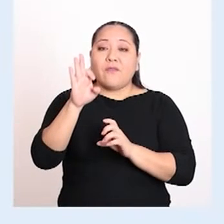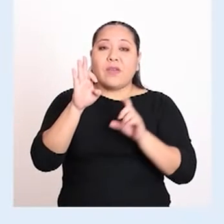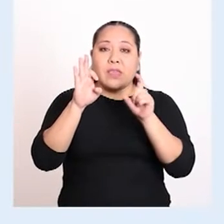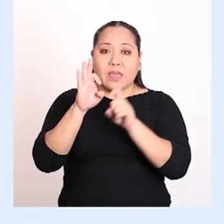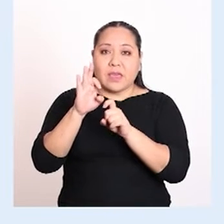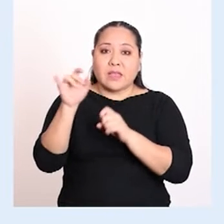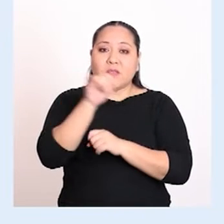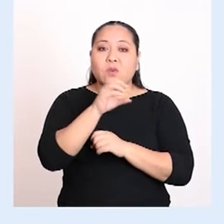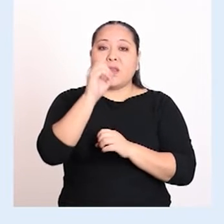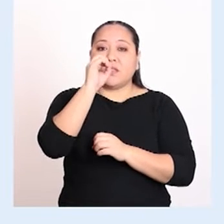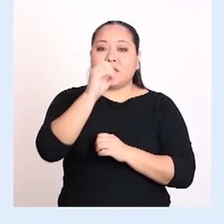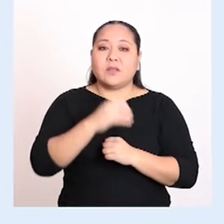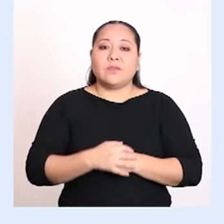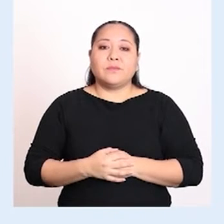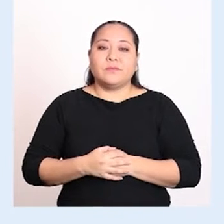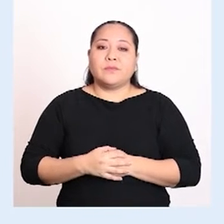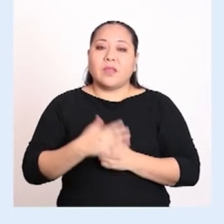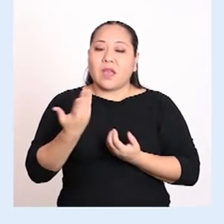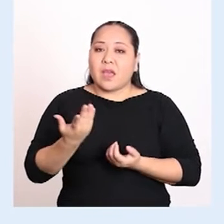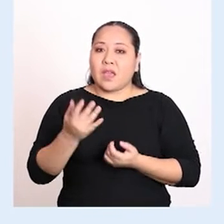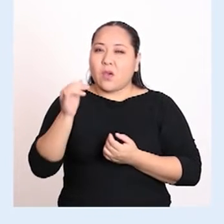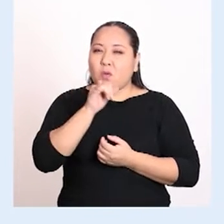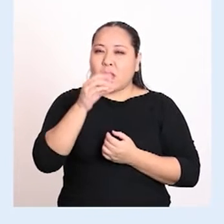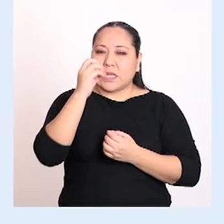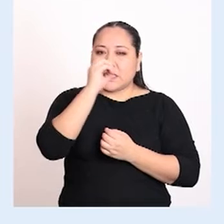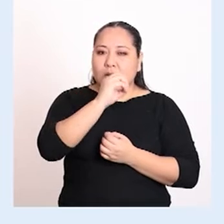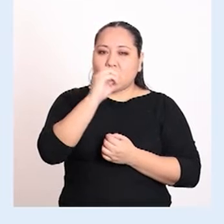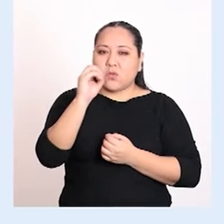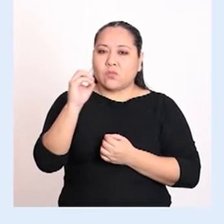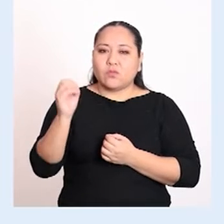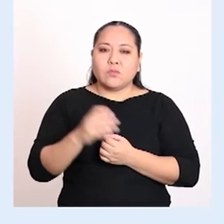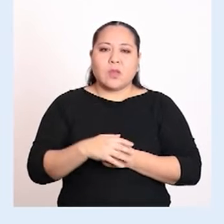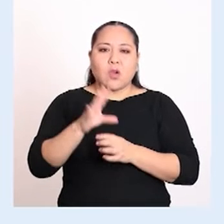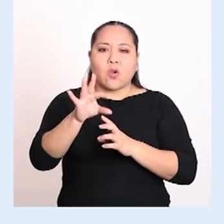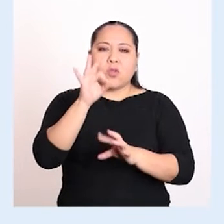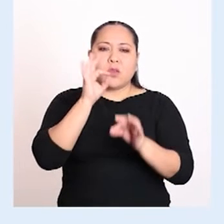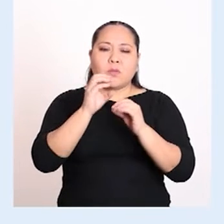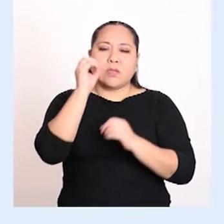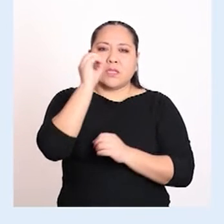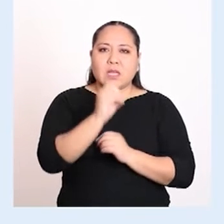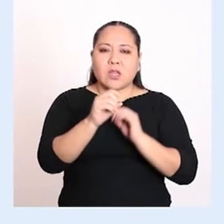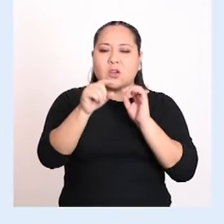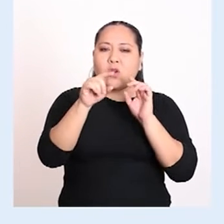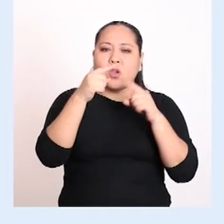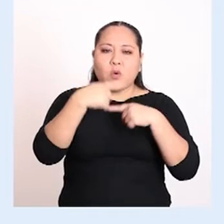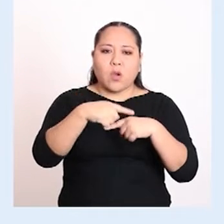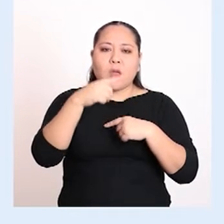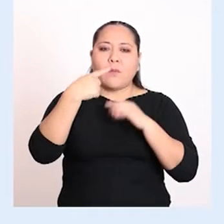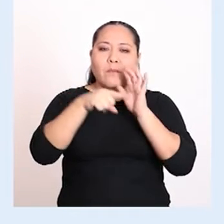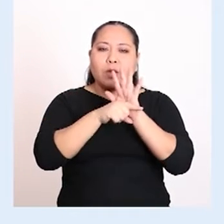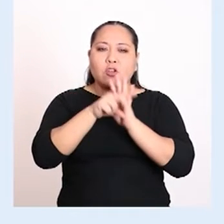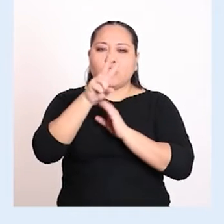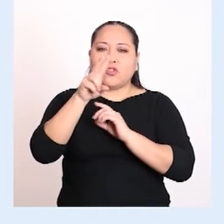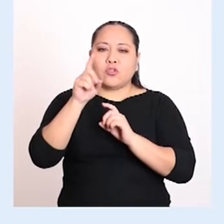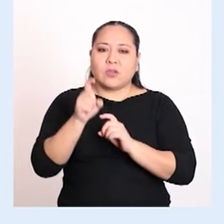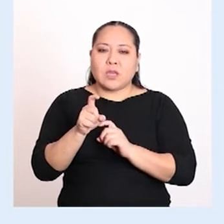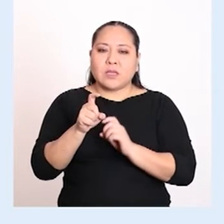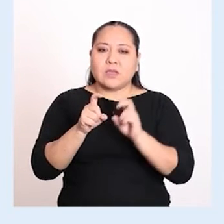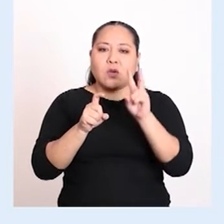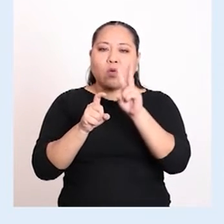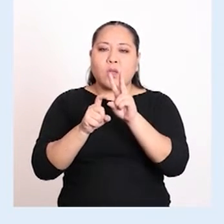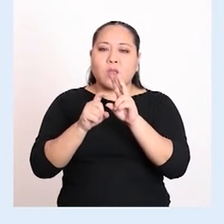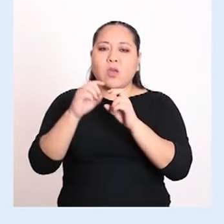igual a 0. Entonces, igualando a 0 la función, obtenemos 0 igual menos 2x al cuadrado más